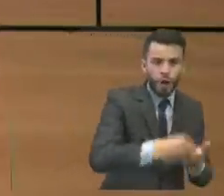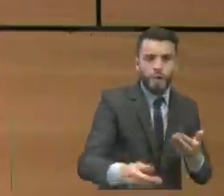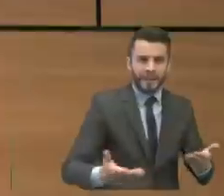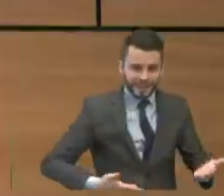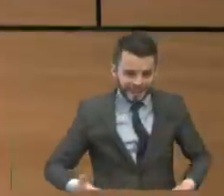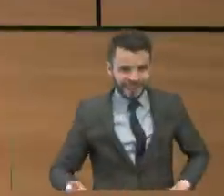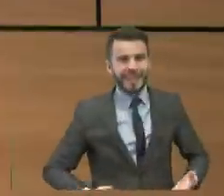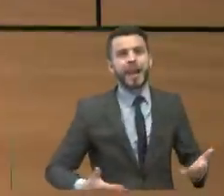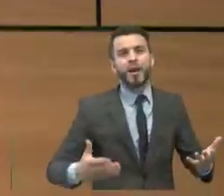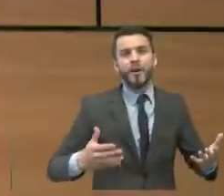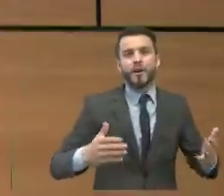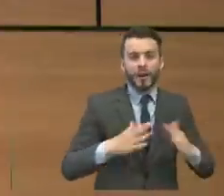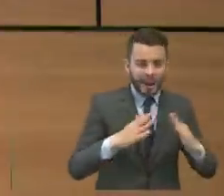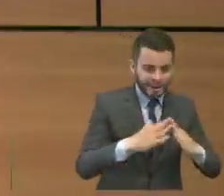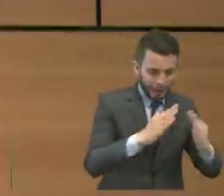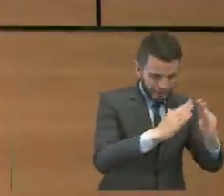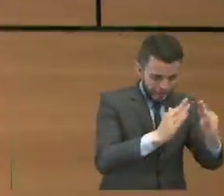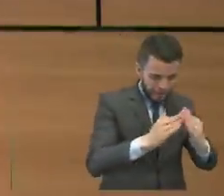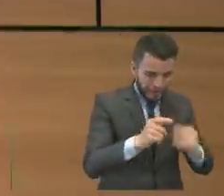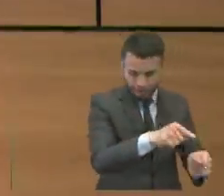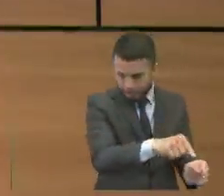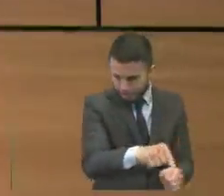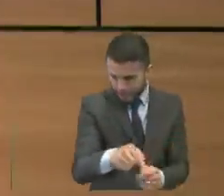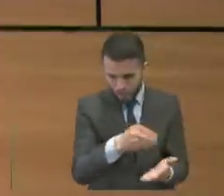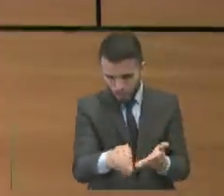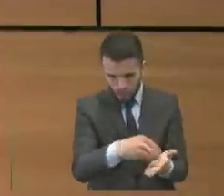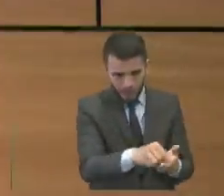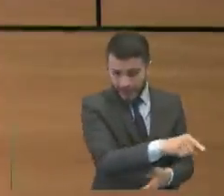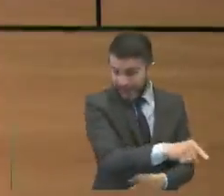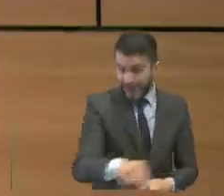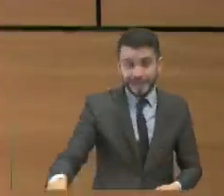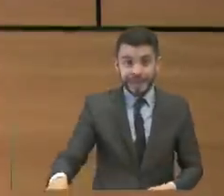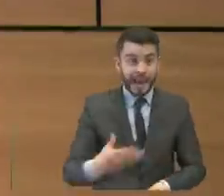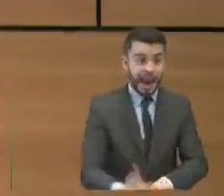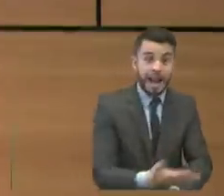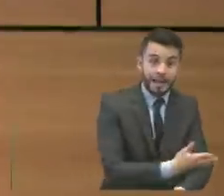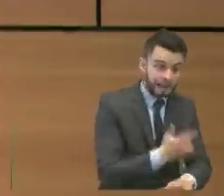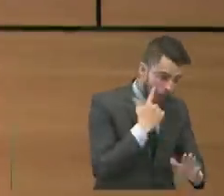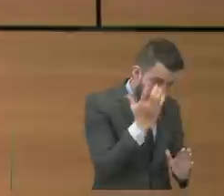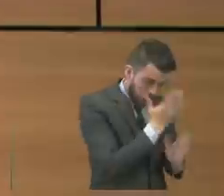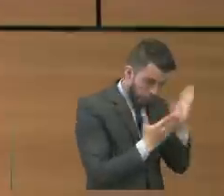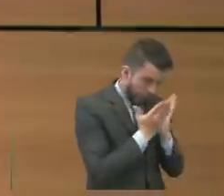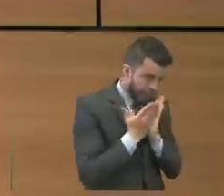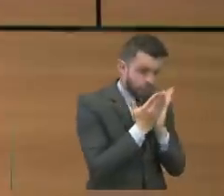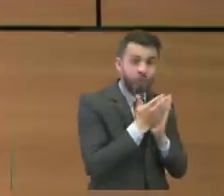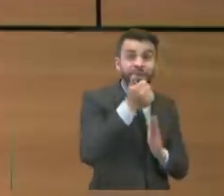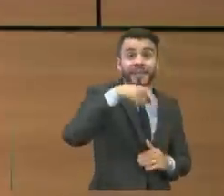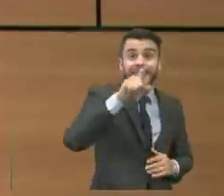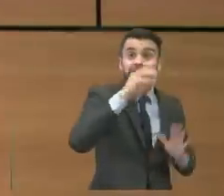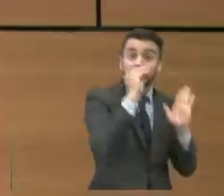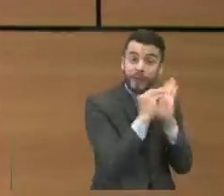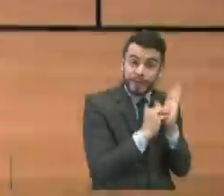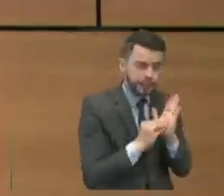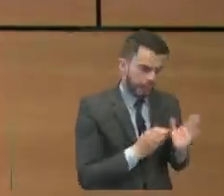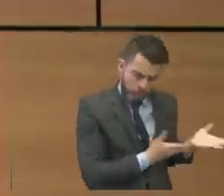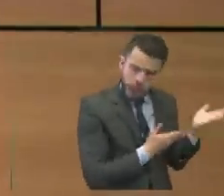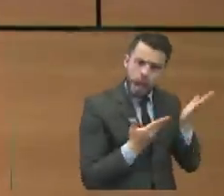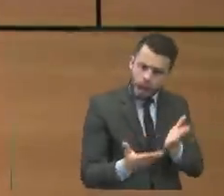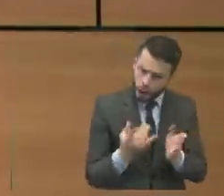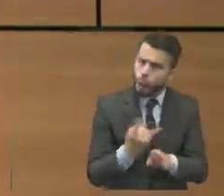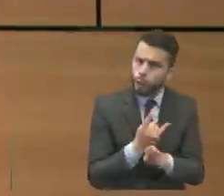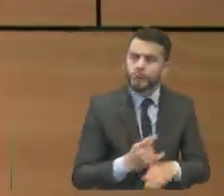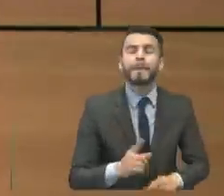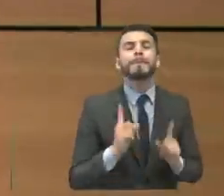los estudios, 16 estudios distintos que hicieron, todos los vamos a usar. Lo que sí vamos a cambiar es el